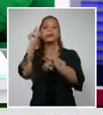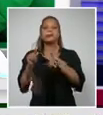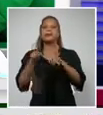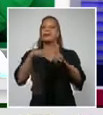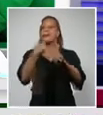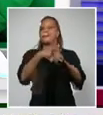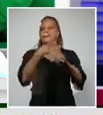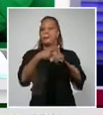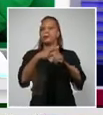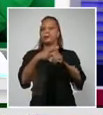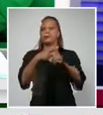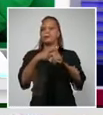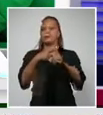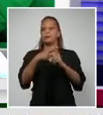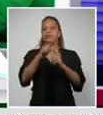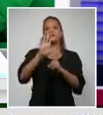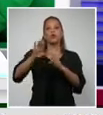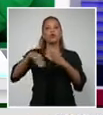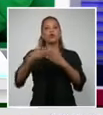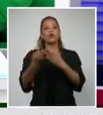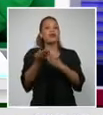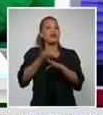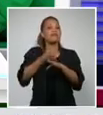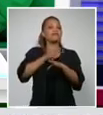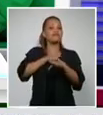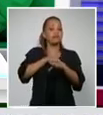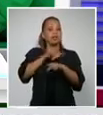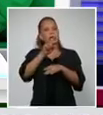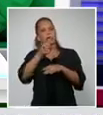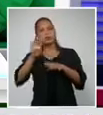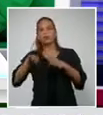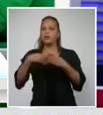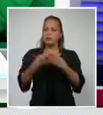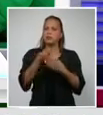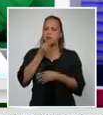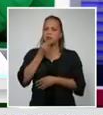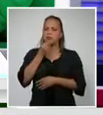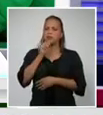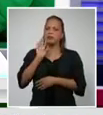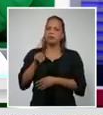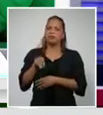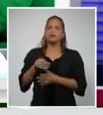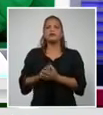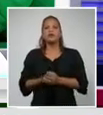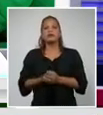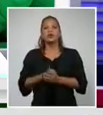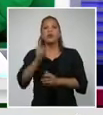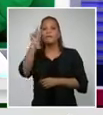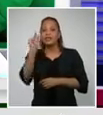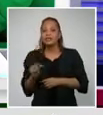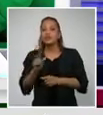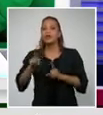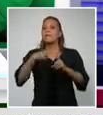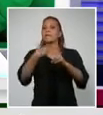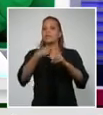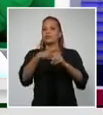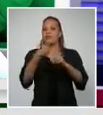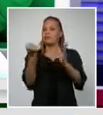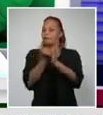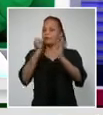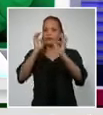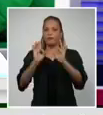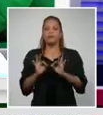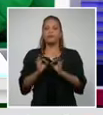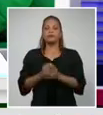generalmente los últimos 5 días, los últimos 14 días puede ser, con una persona que ya se diagnosticó.